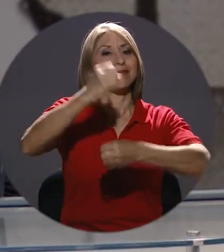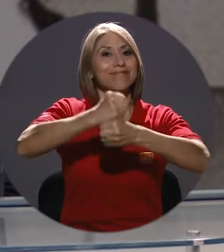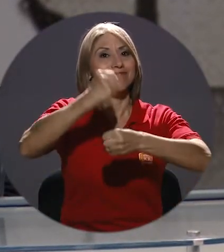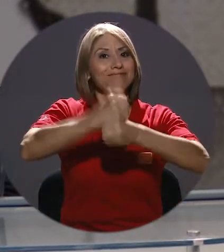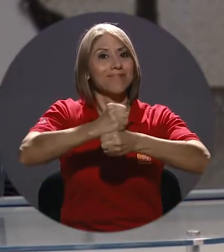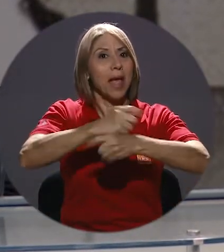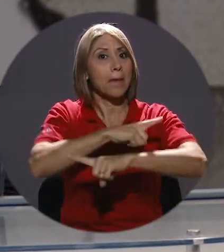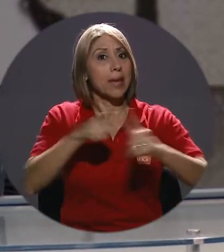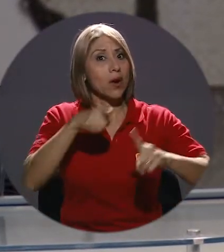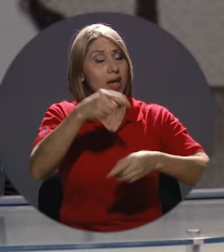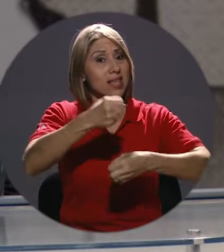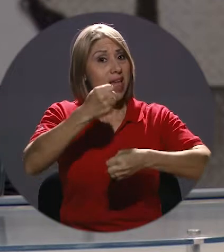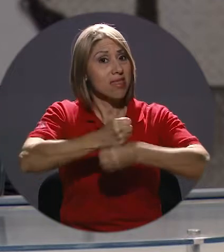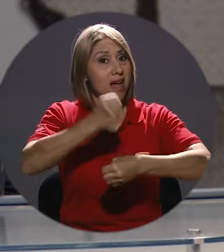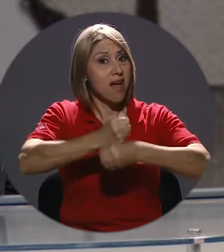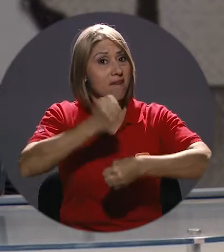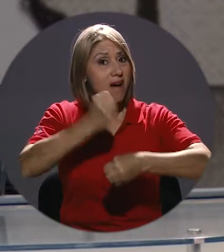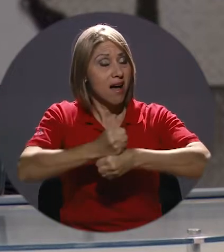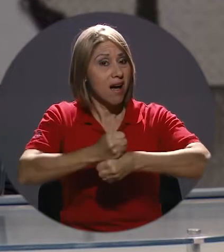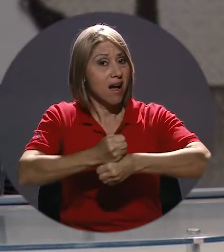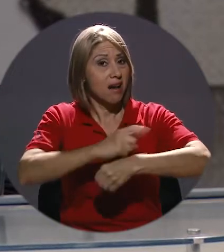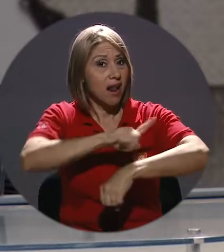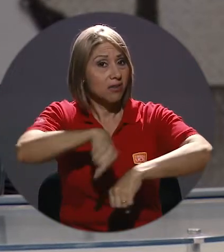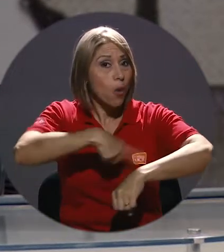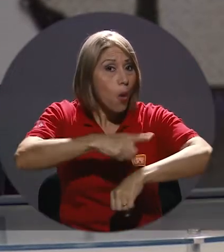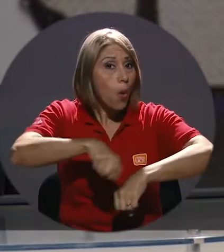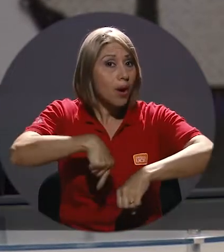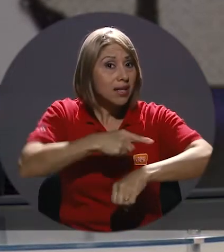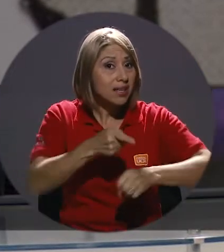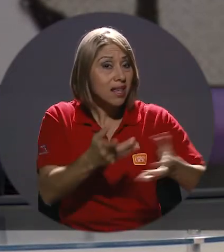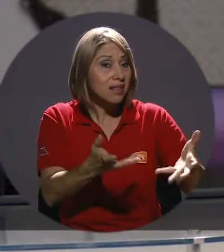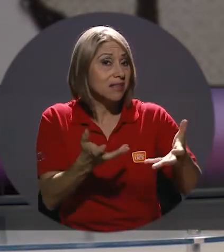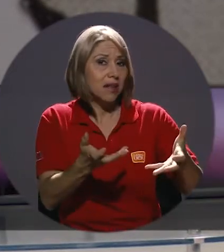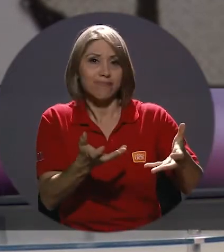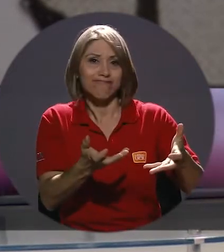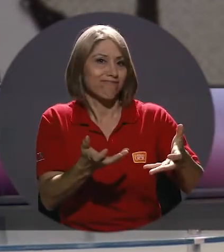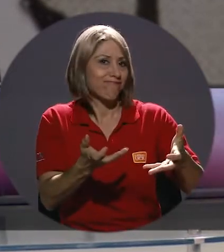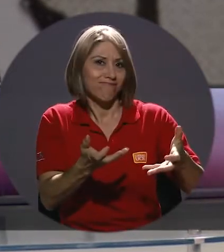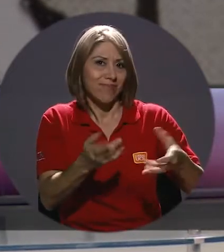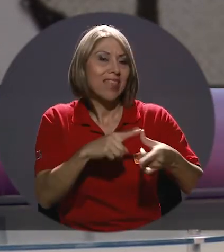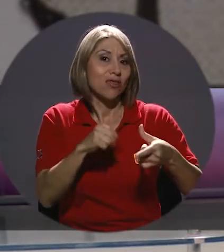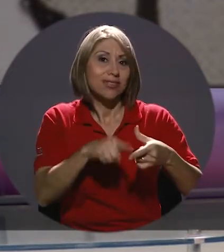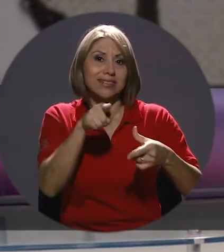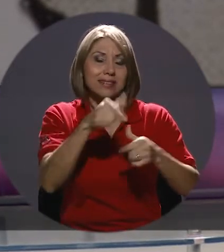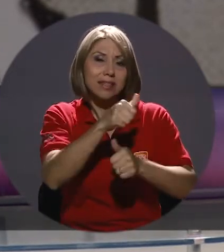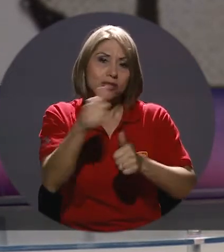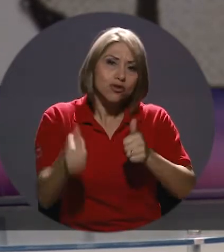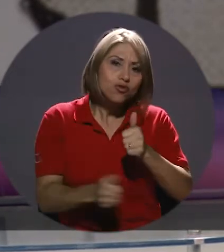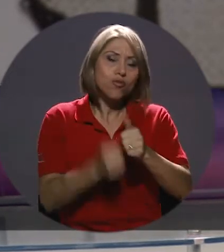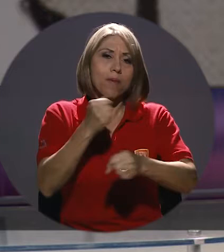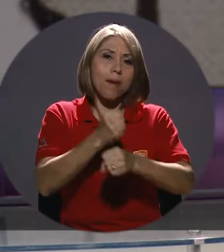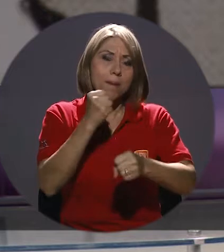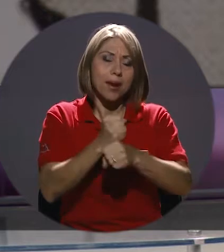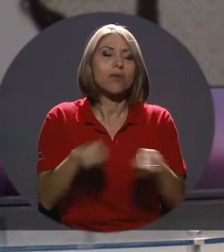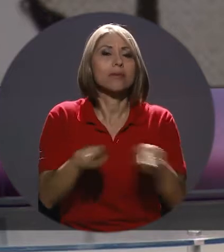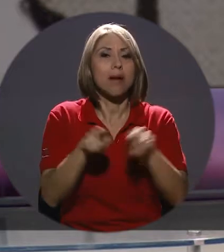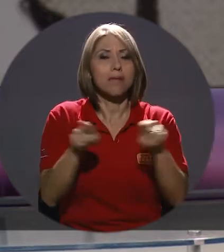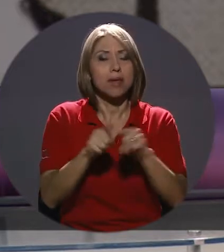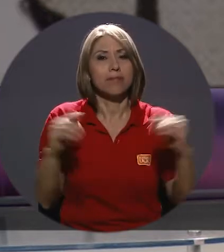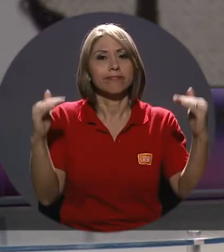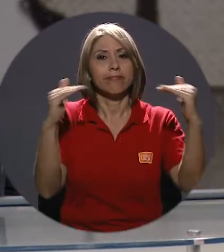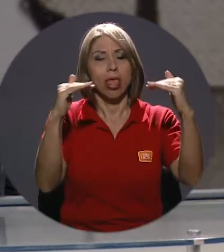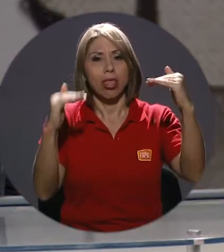de trabajo no trabajan las horas que ellas quisieran y por lo tanto este subempleo también refleja una